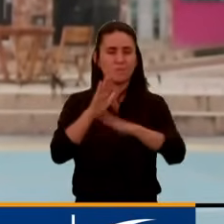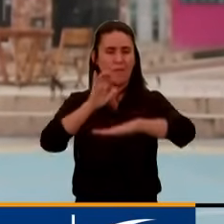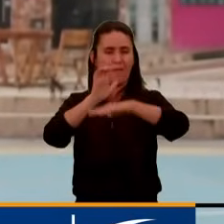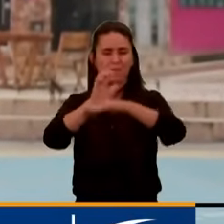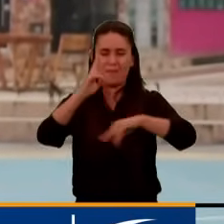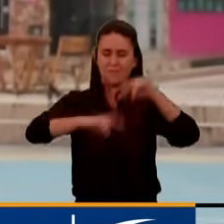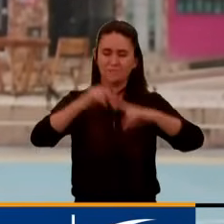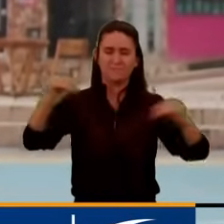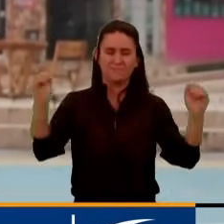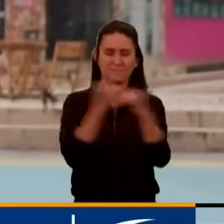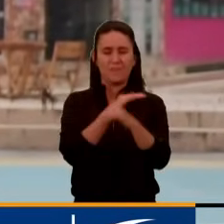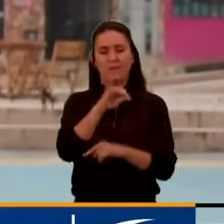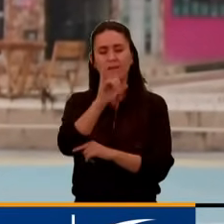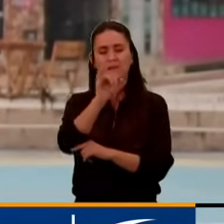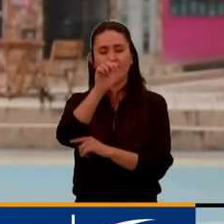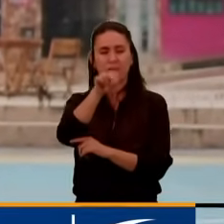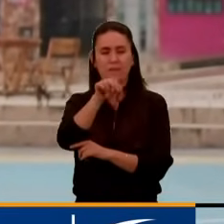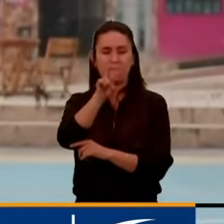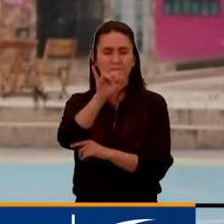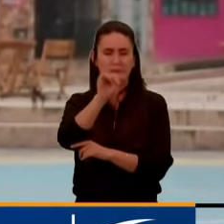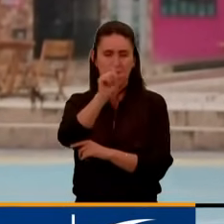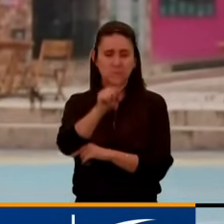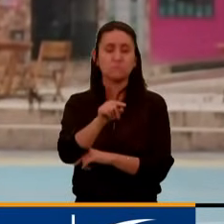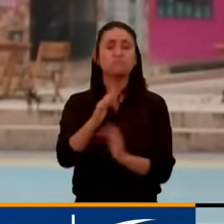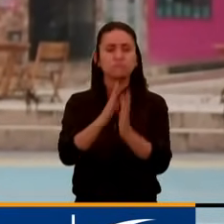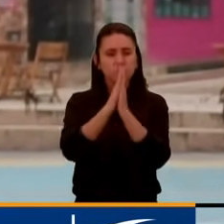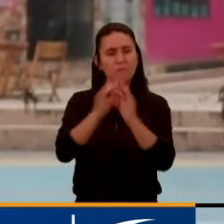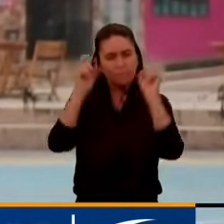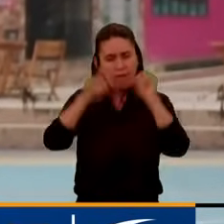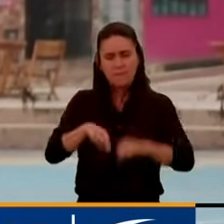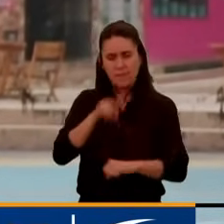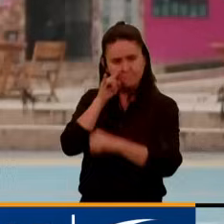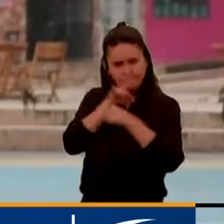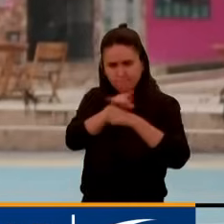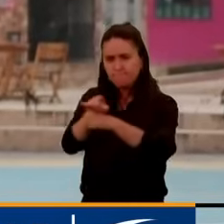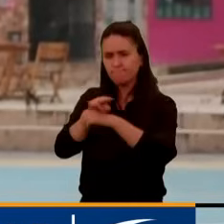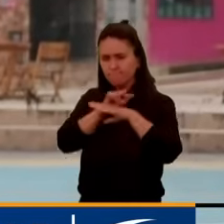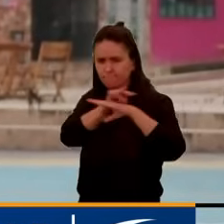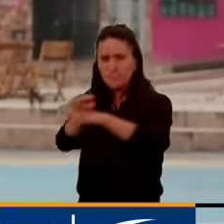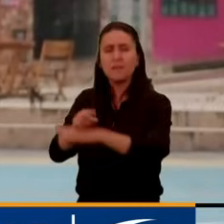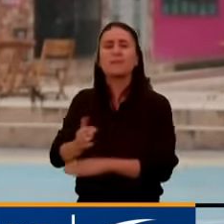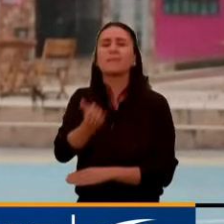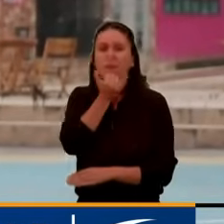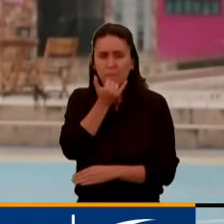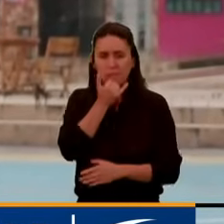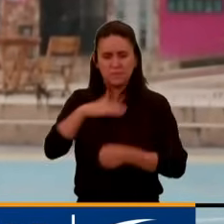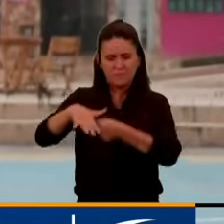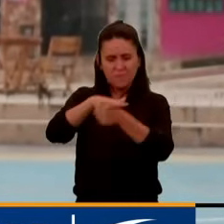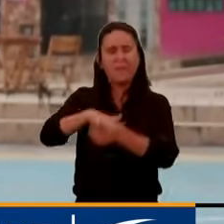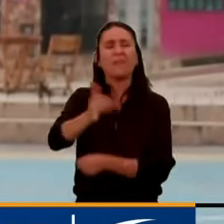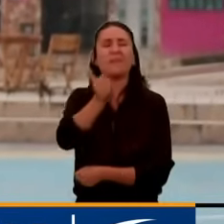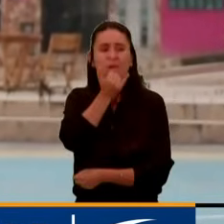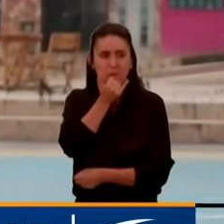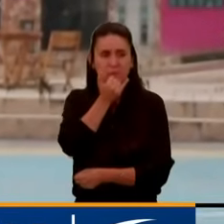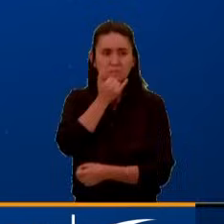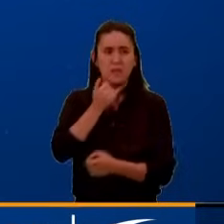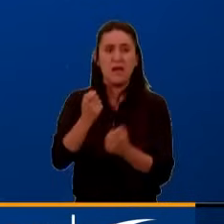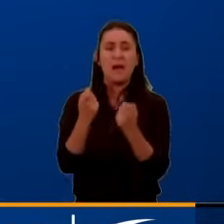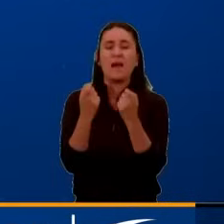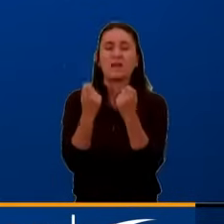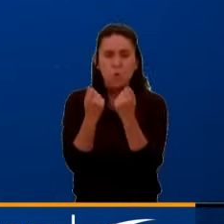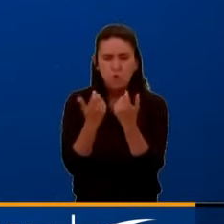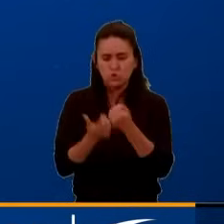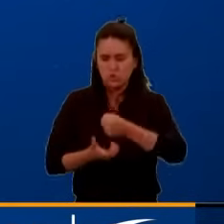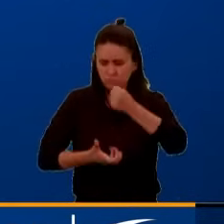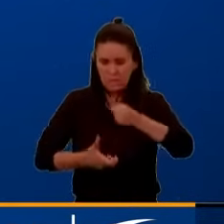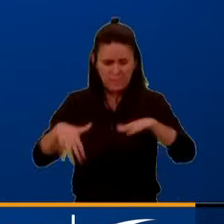por favor haga una veeduría, haga una intervención real. ¿Qué está sucediendo con la intervención de estos recursos sobre la transversal de Boyacá?